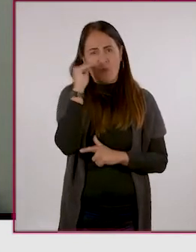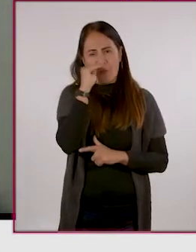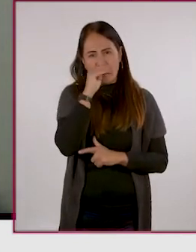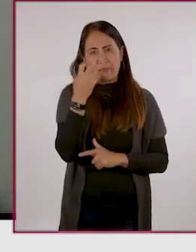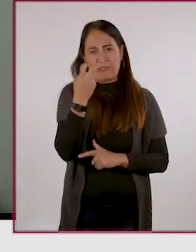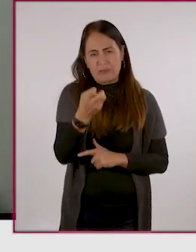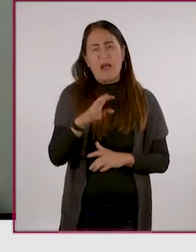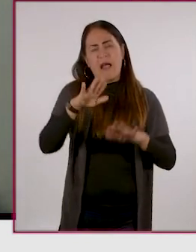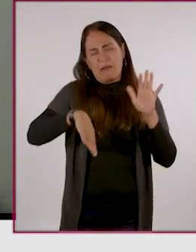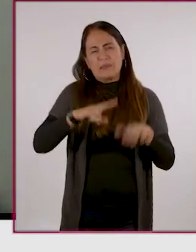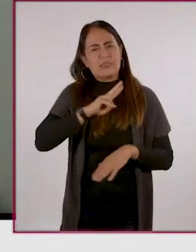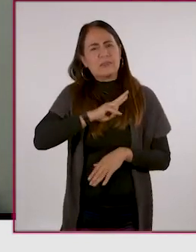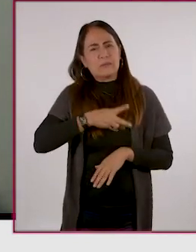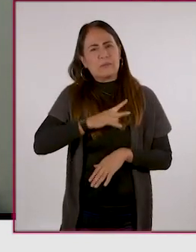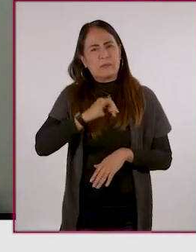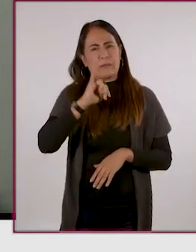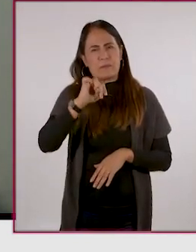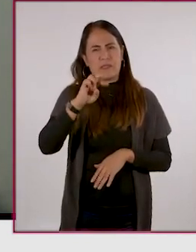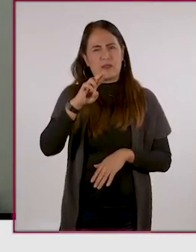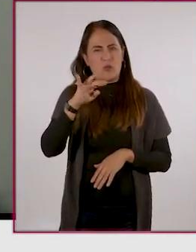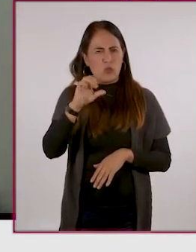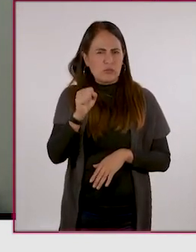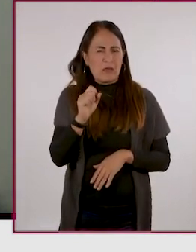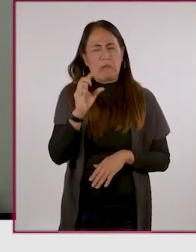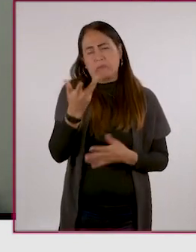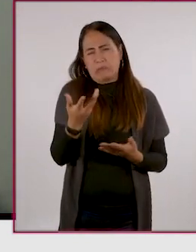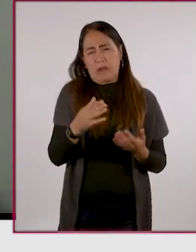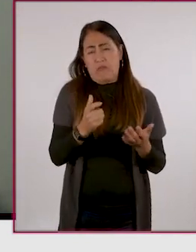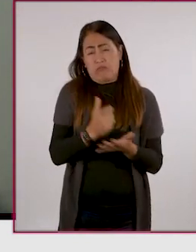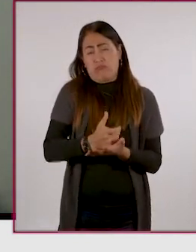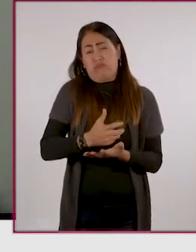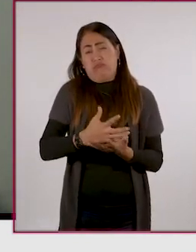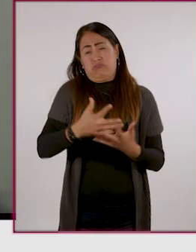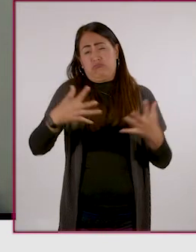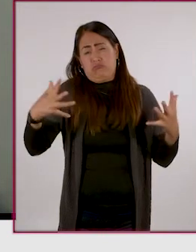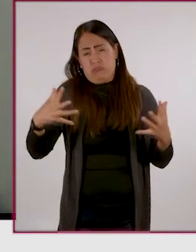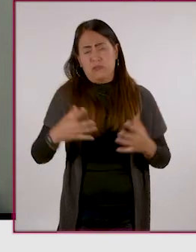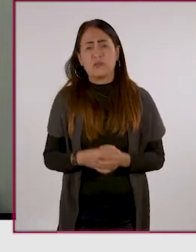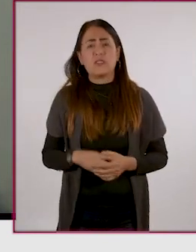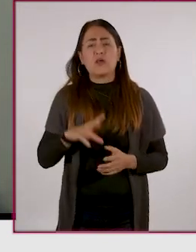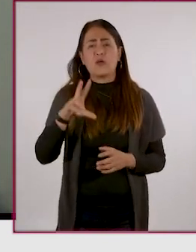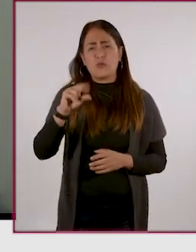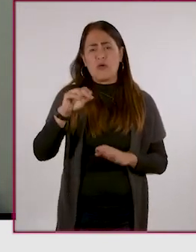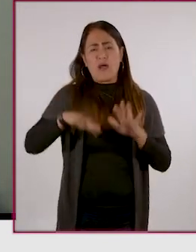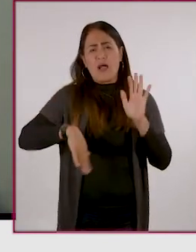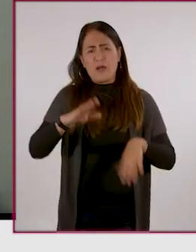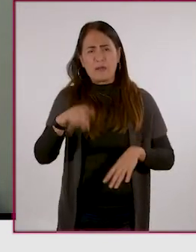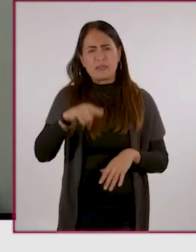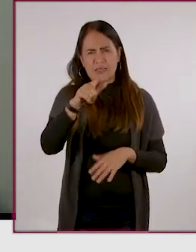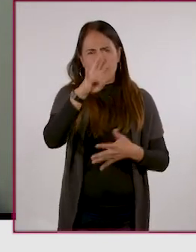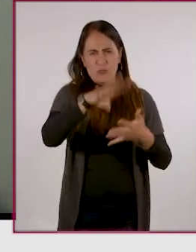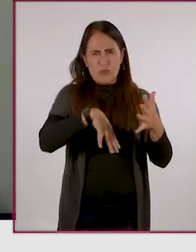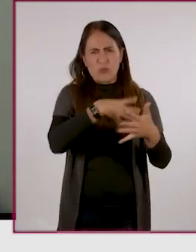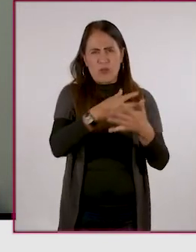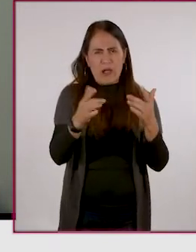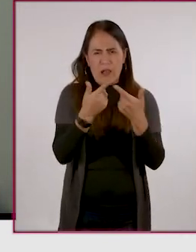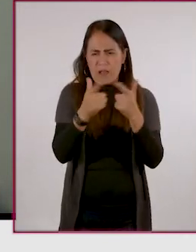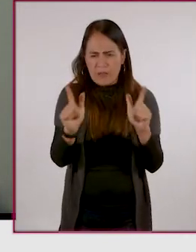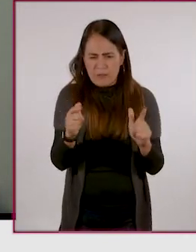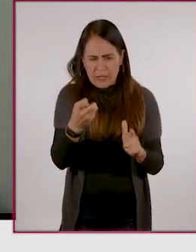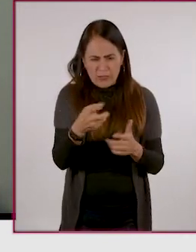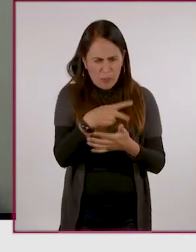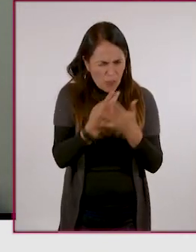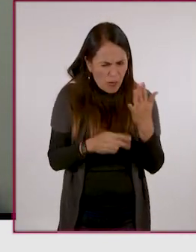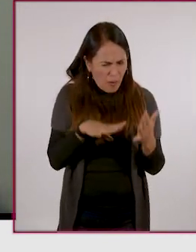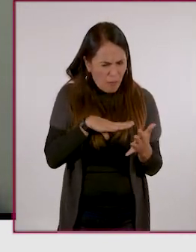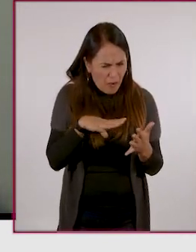no hay virus, ¿no? O sea, bueno, sí hay virus, pero son muy pequeños porque el software libre, si encuentra un programa que no entiende,